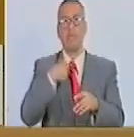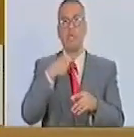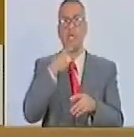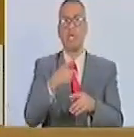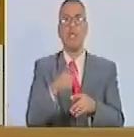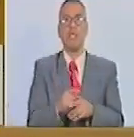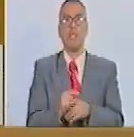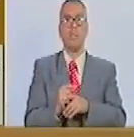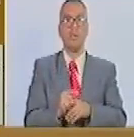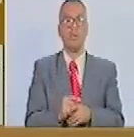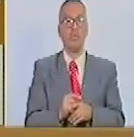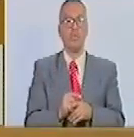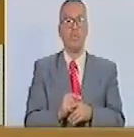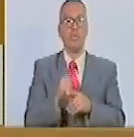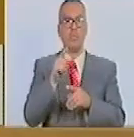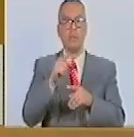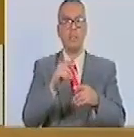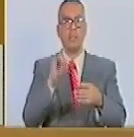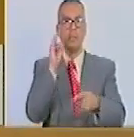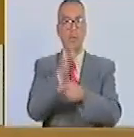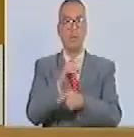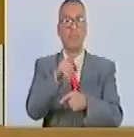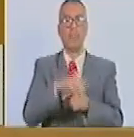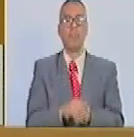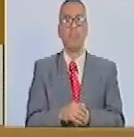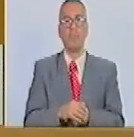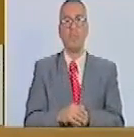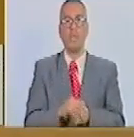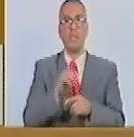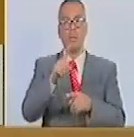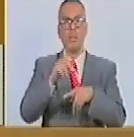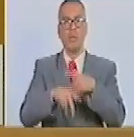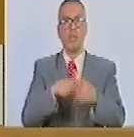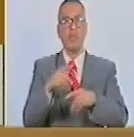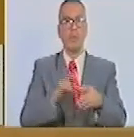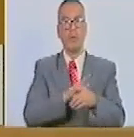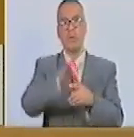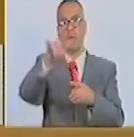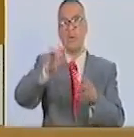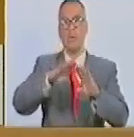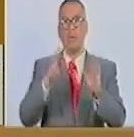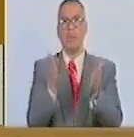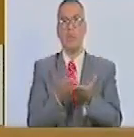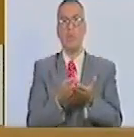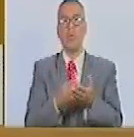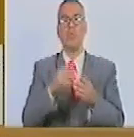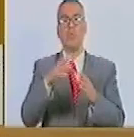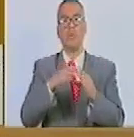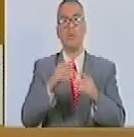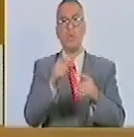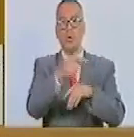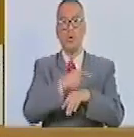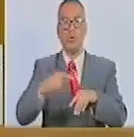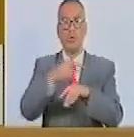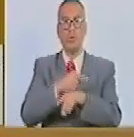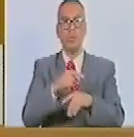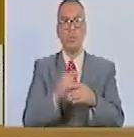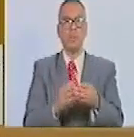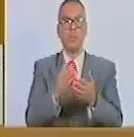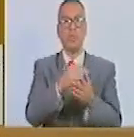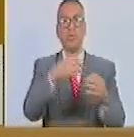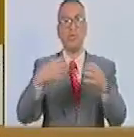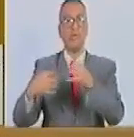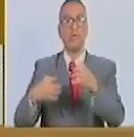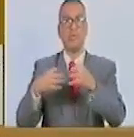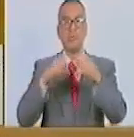los salivantes enemigos. Y mientras en los aeropuertos del mundo civilizado los gobiernos se arrebataban unos a